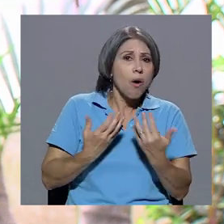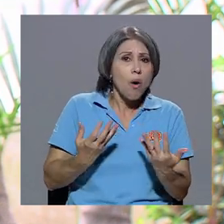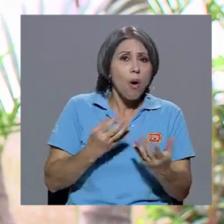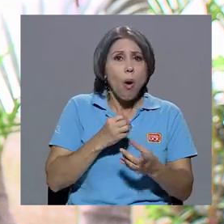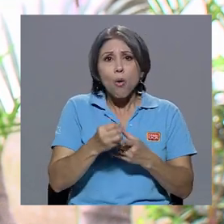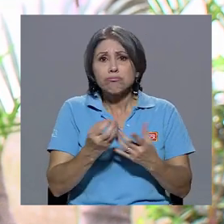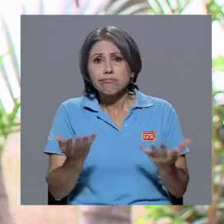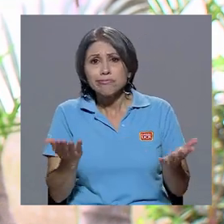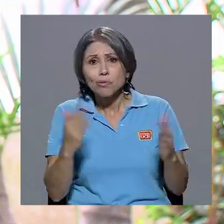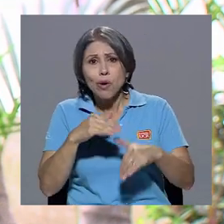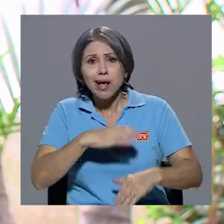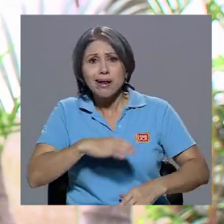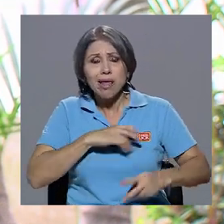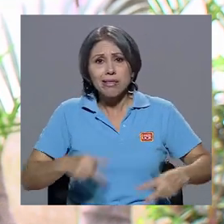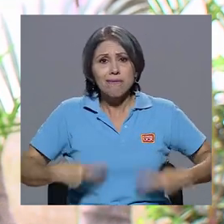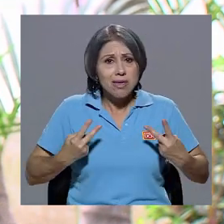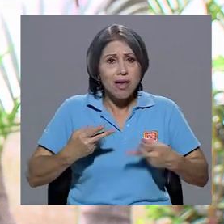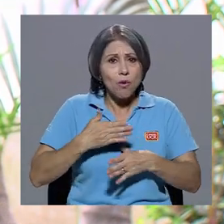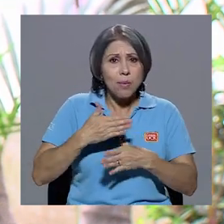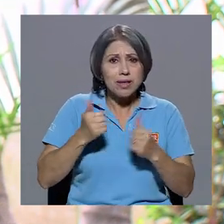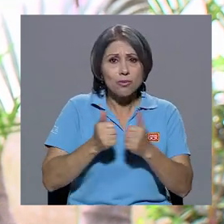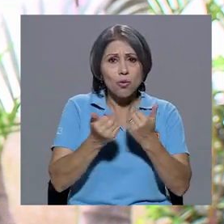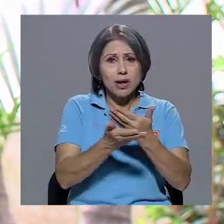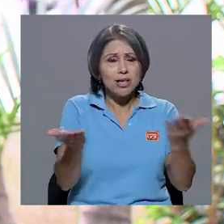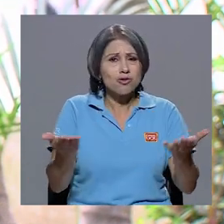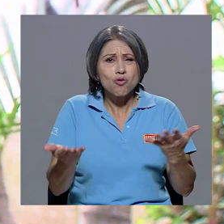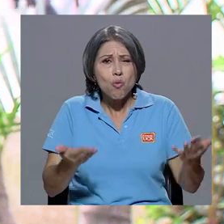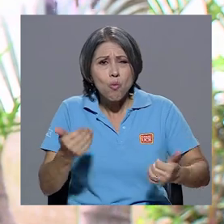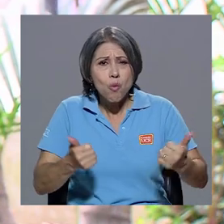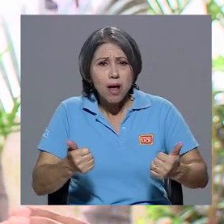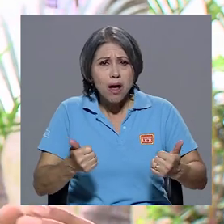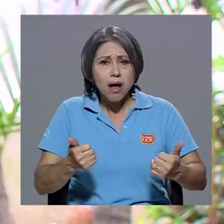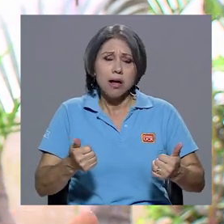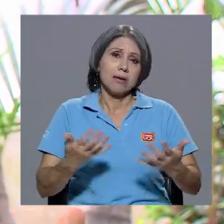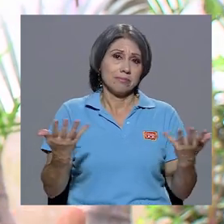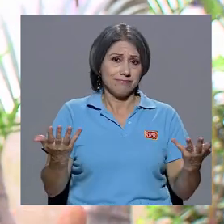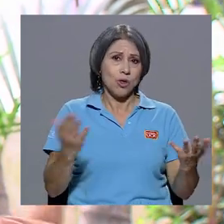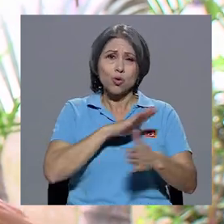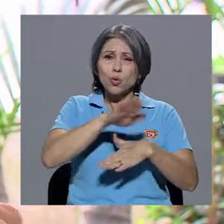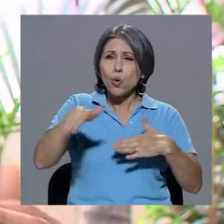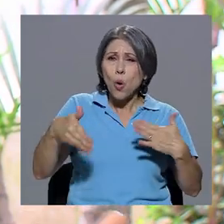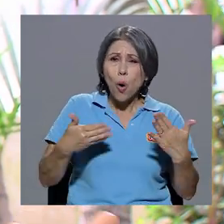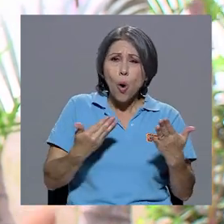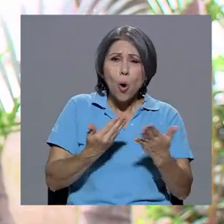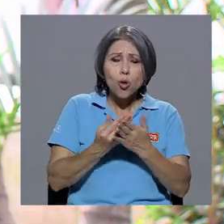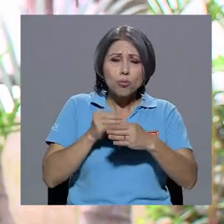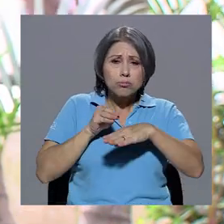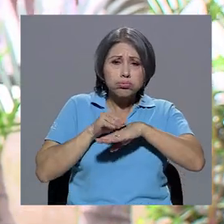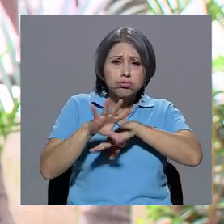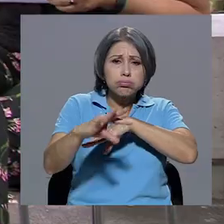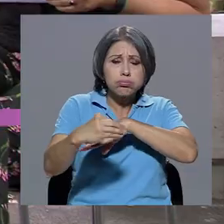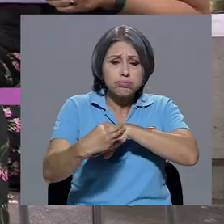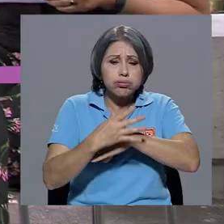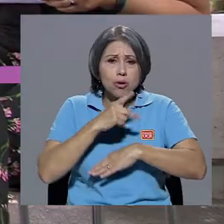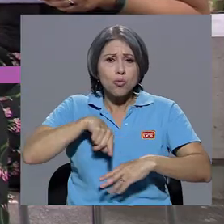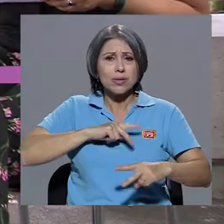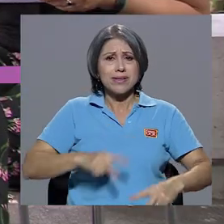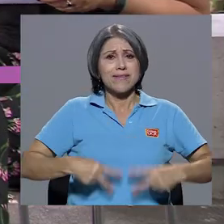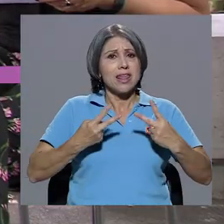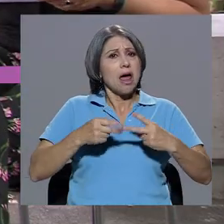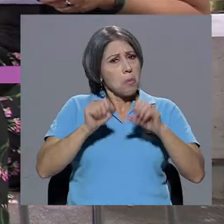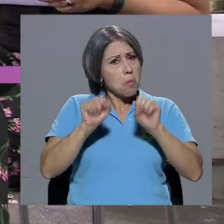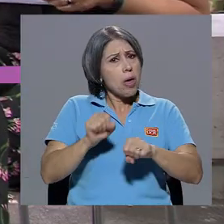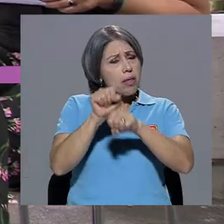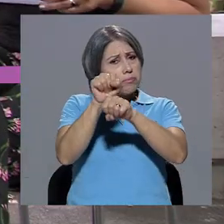contrario, perdemos calidad de vida compartiendo con esos amigos. Entonces creo que todo de alguna manera atraviesa nuestra vida cotidiana y podemos agarrarlo